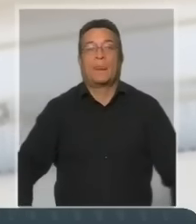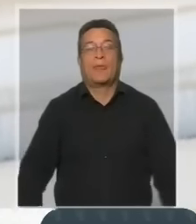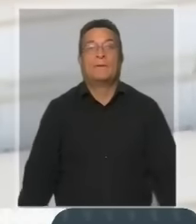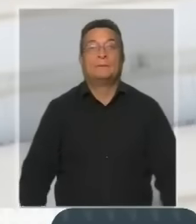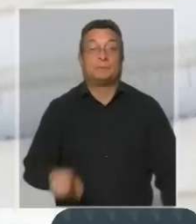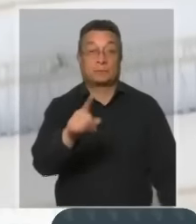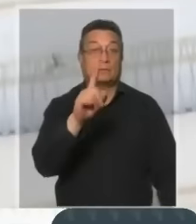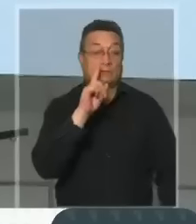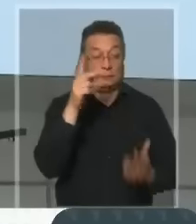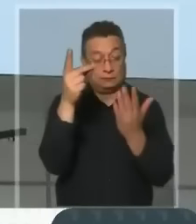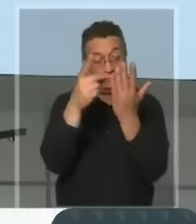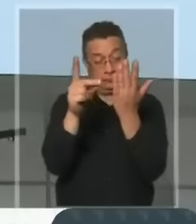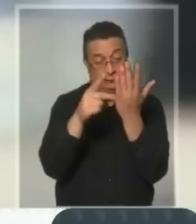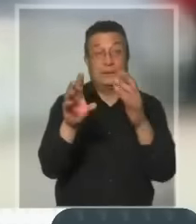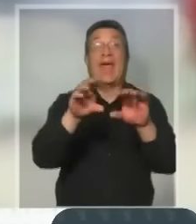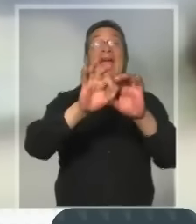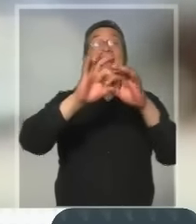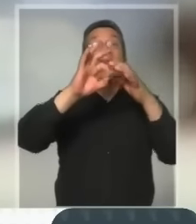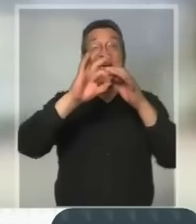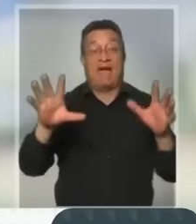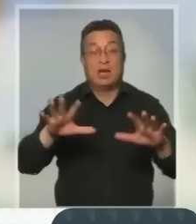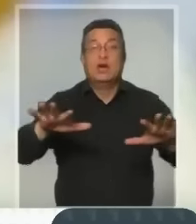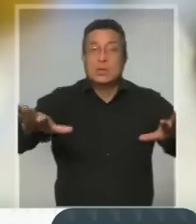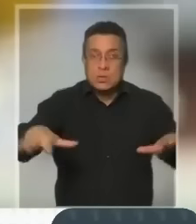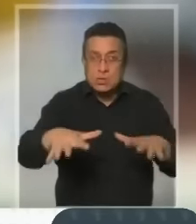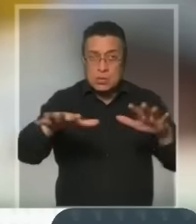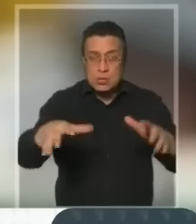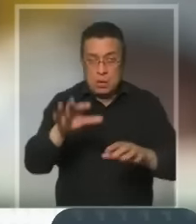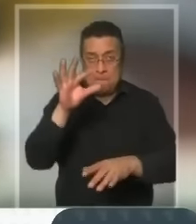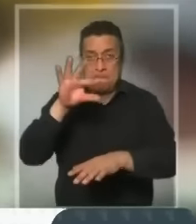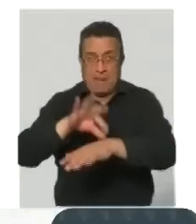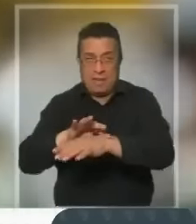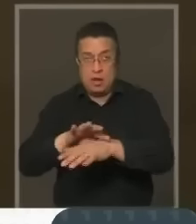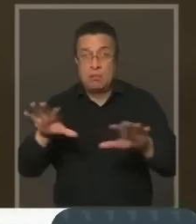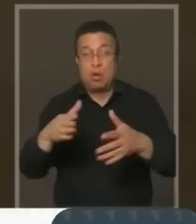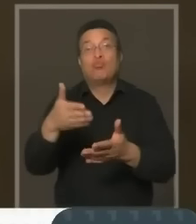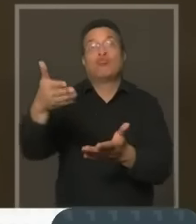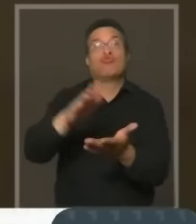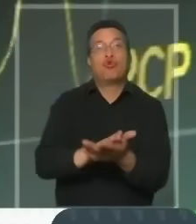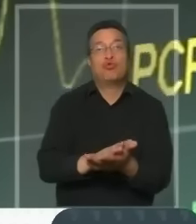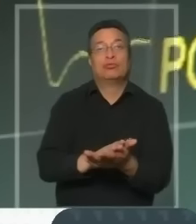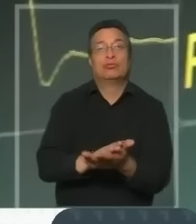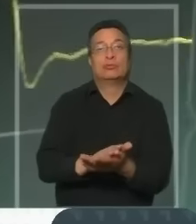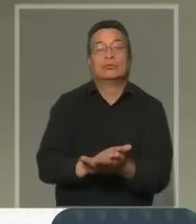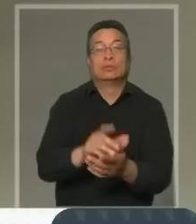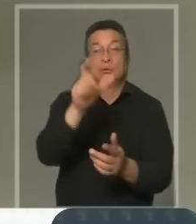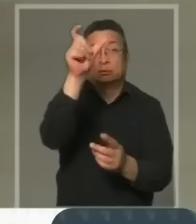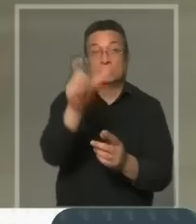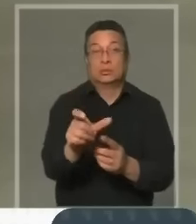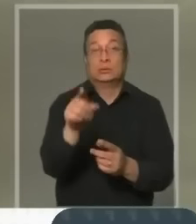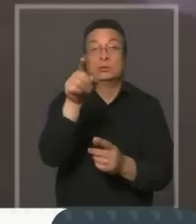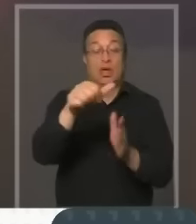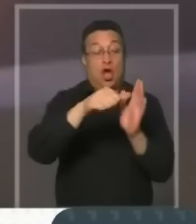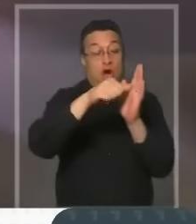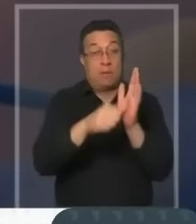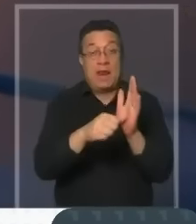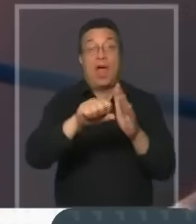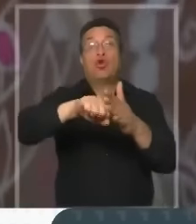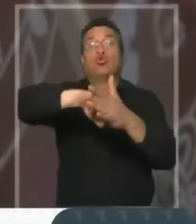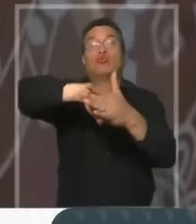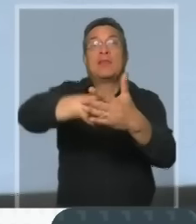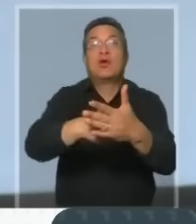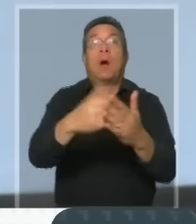Tenía un diagnóstico grave y pese a los esfuerzos del personal médico, falleció. Es el paciente cuya cirugía fue suspendida